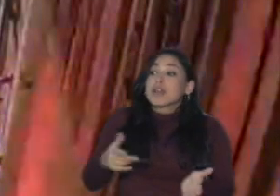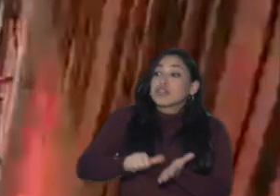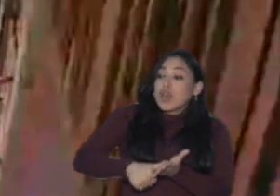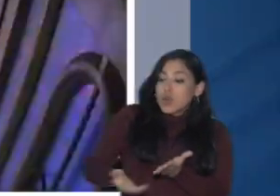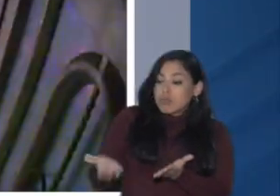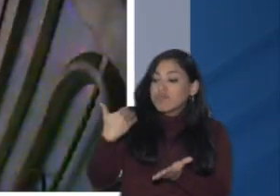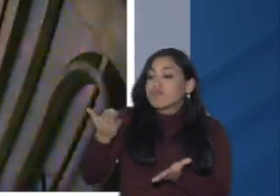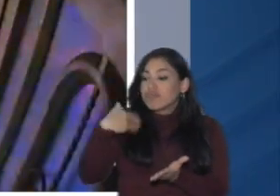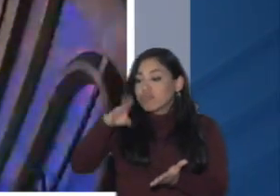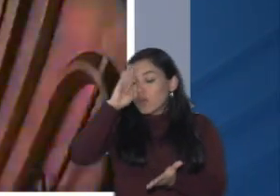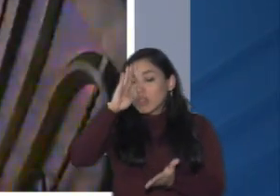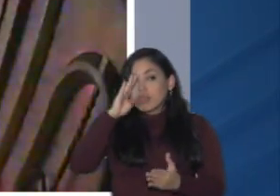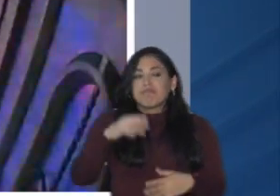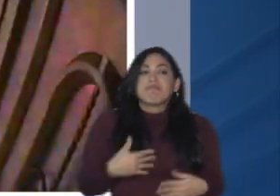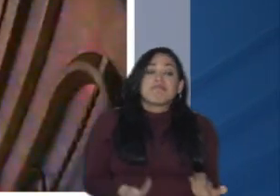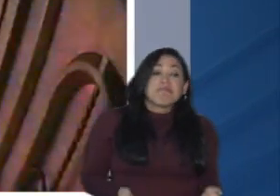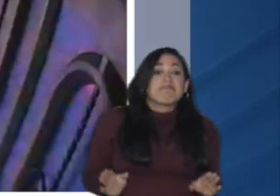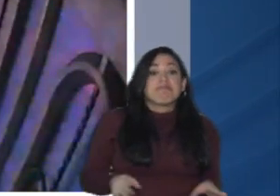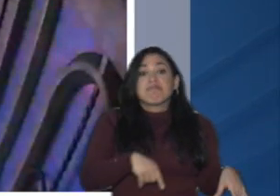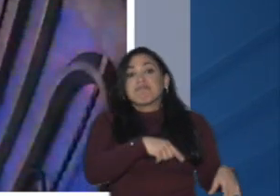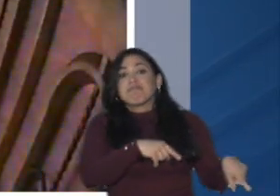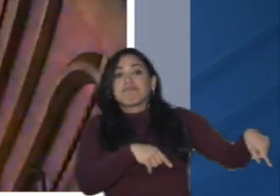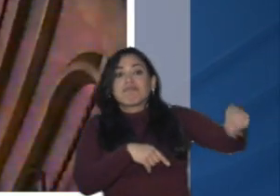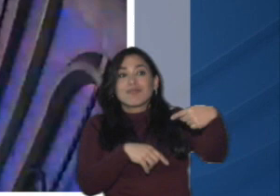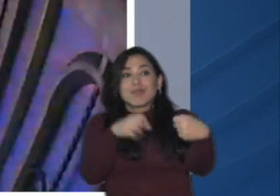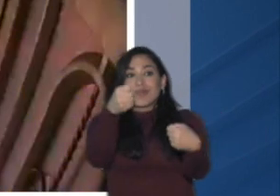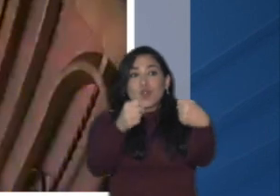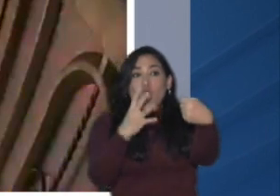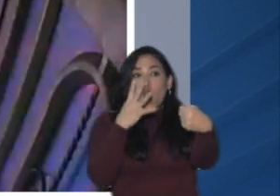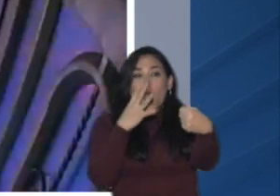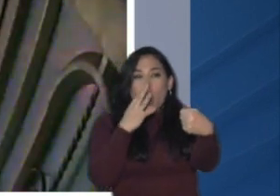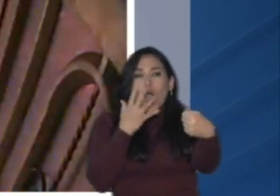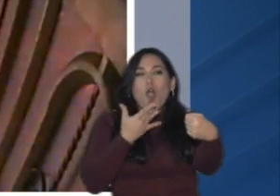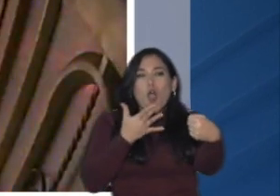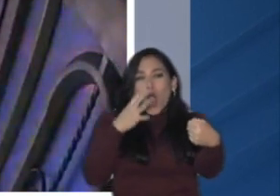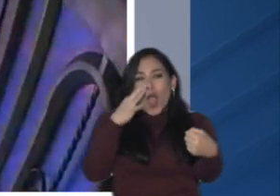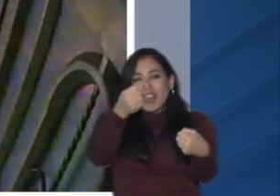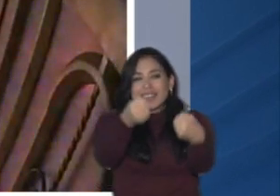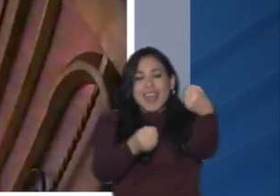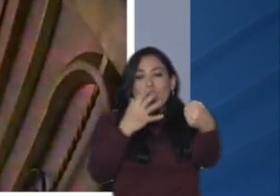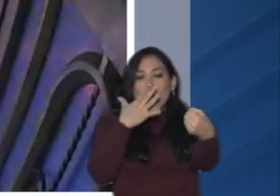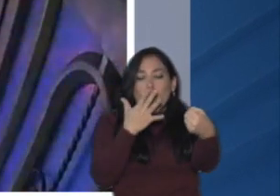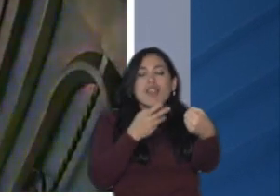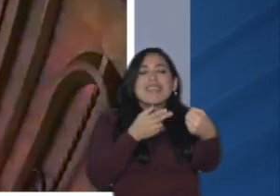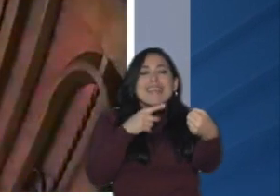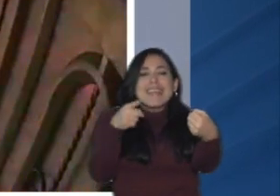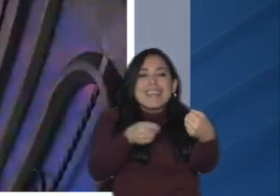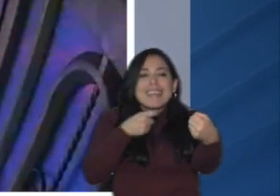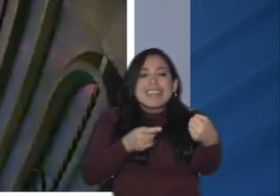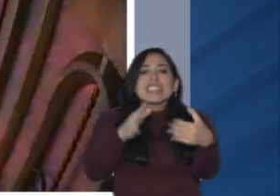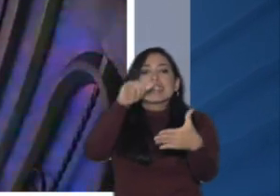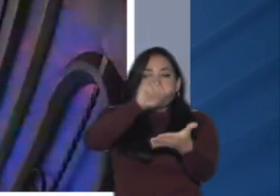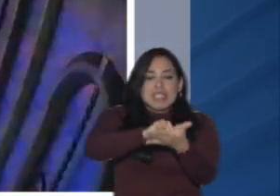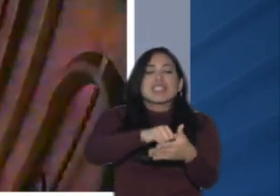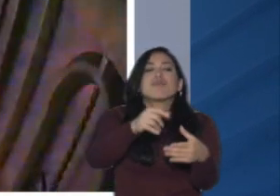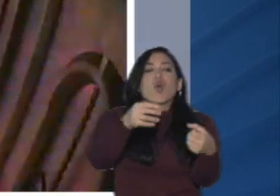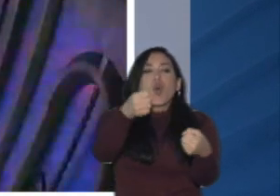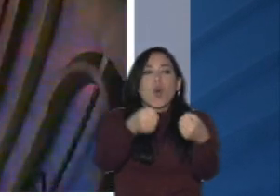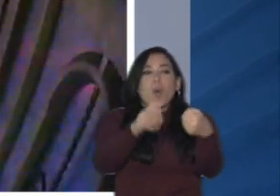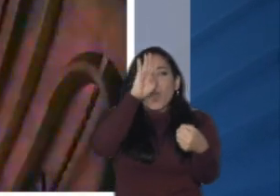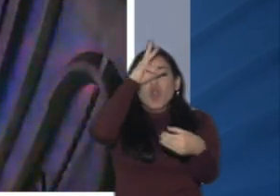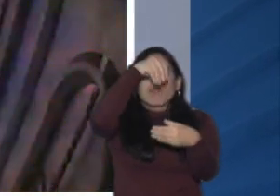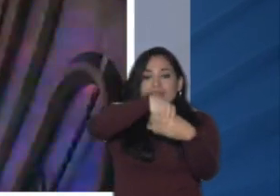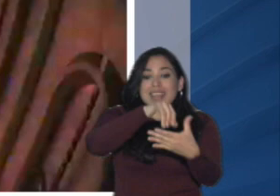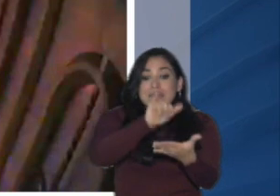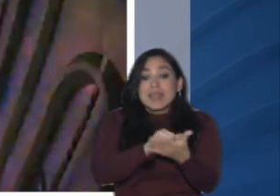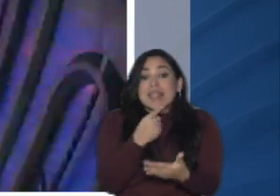de documentos, llega un vehículo particular tipo Logan color gris con más hombres adentro, quienes simulan ser de la SIJIN Bogotá.